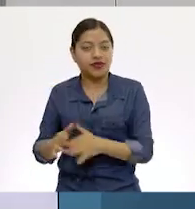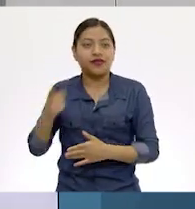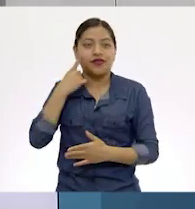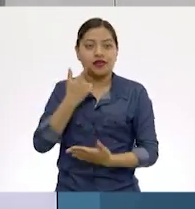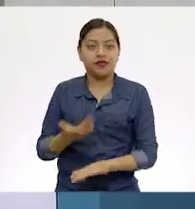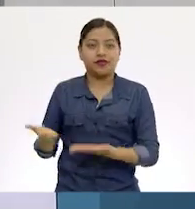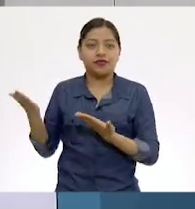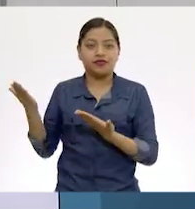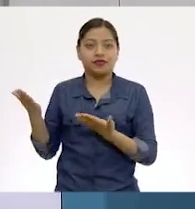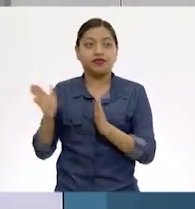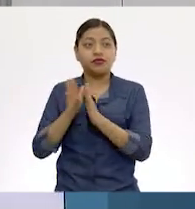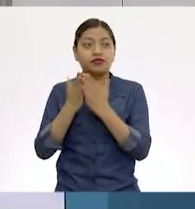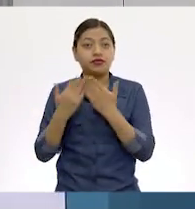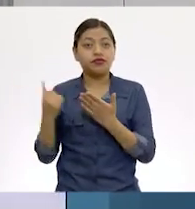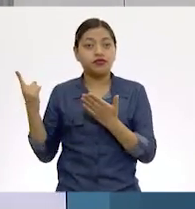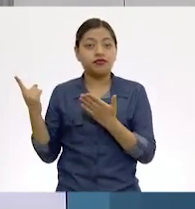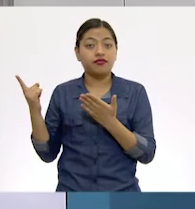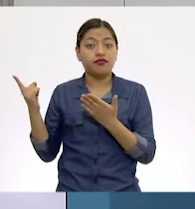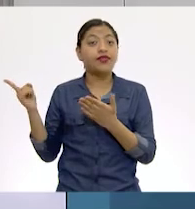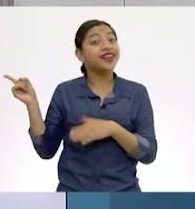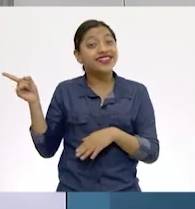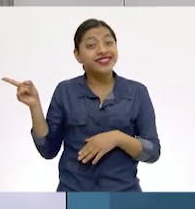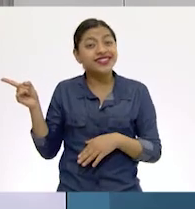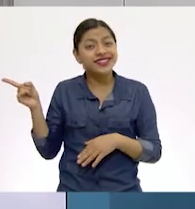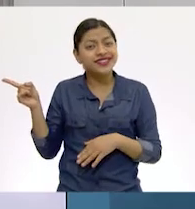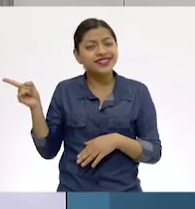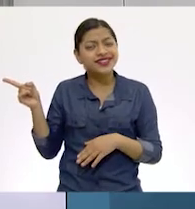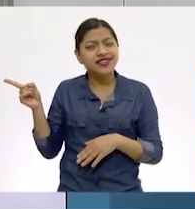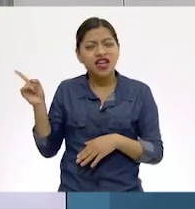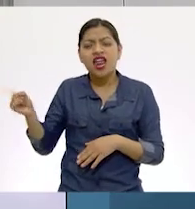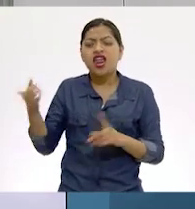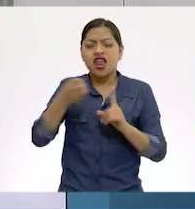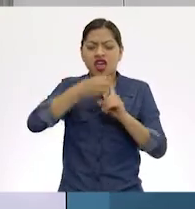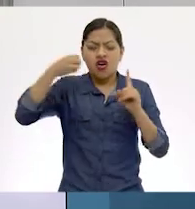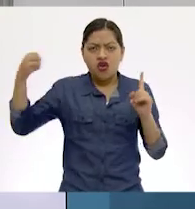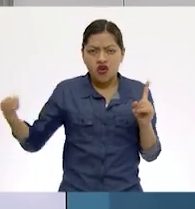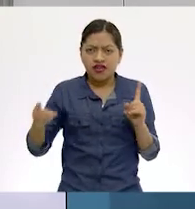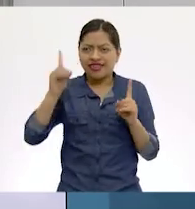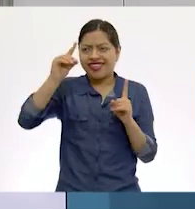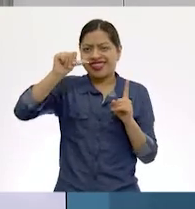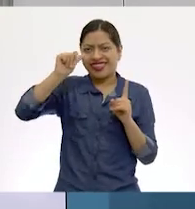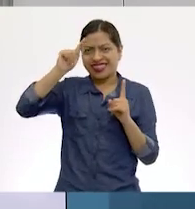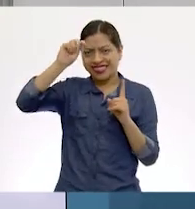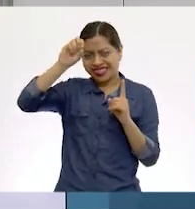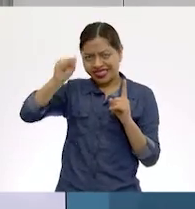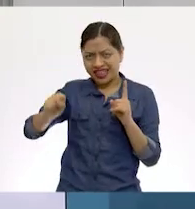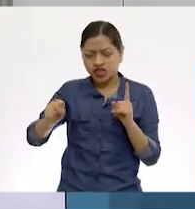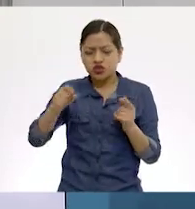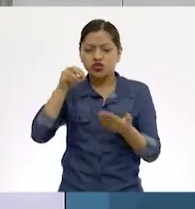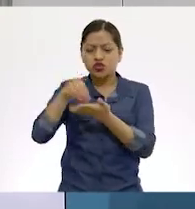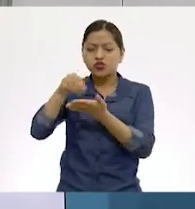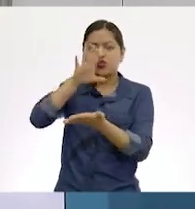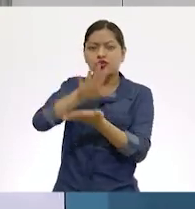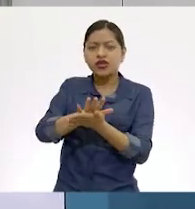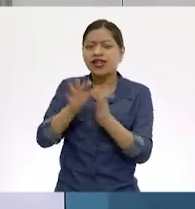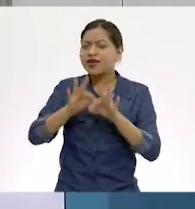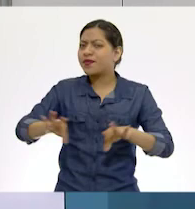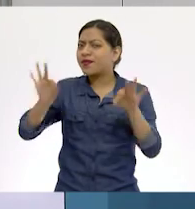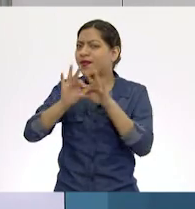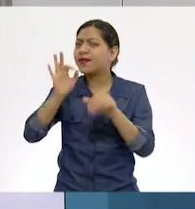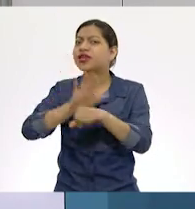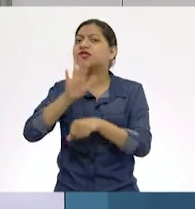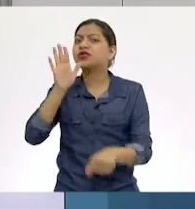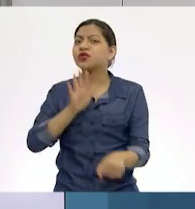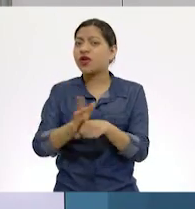libros, por ejemplo, este que tengo yo aquí. ¿Cuáles creen que sean los datos más importantes para poner en la ficha? En casa, ¿nos